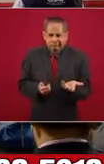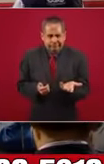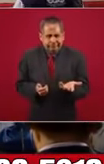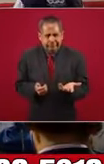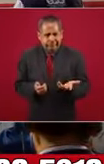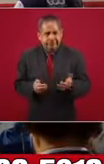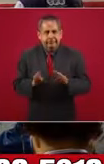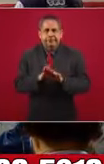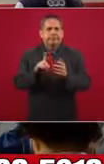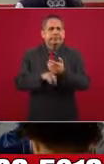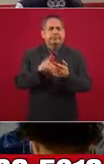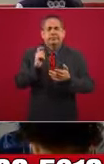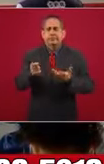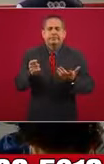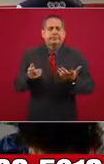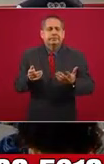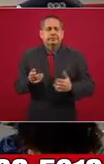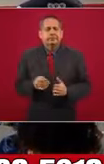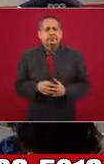que